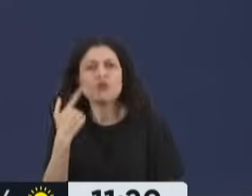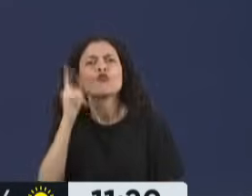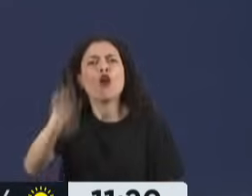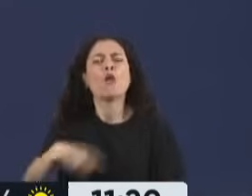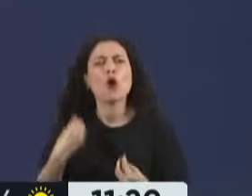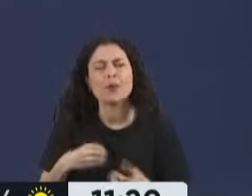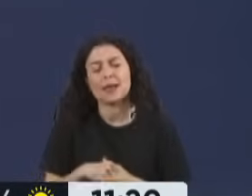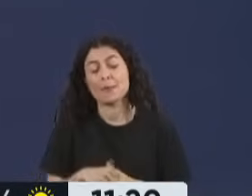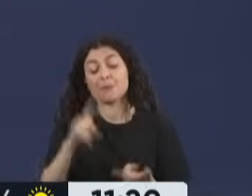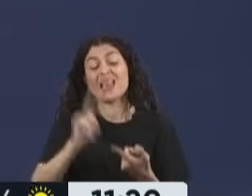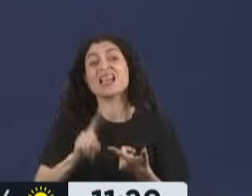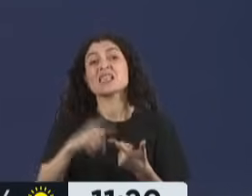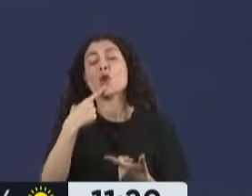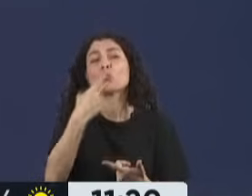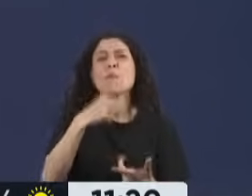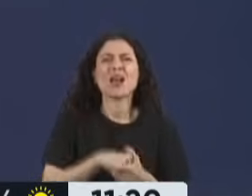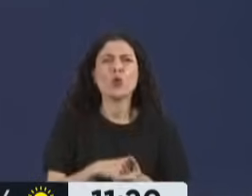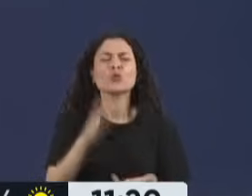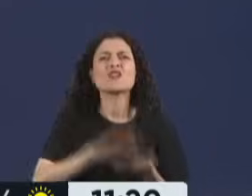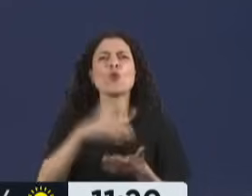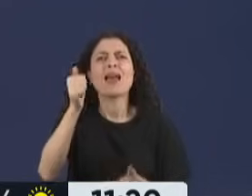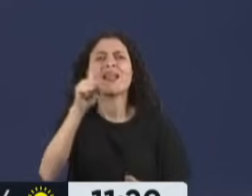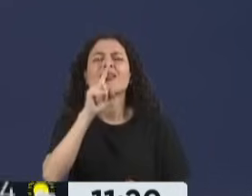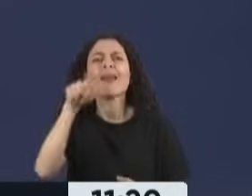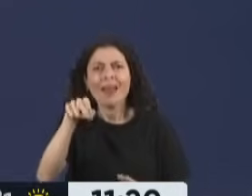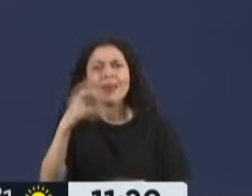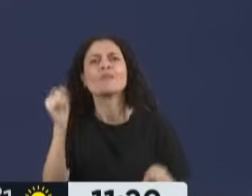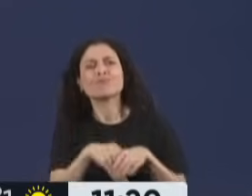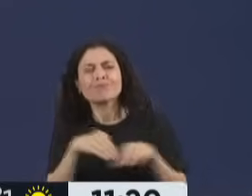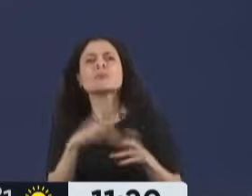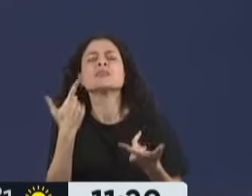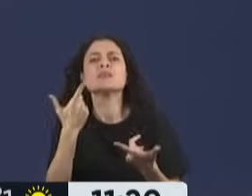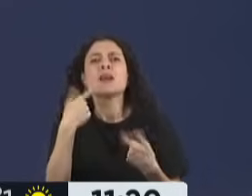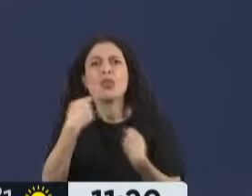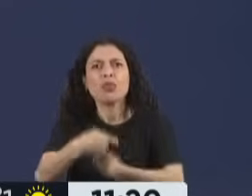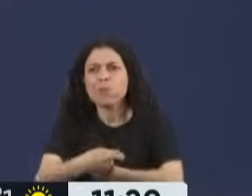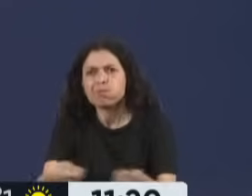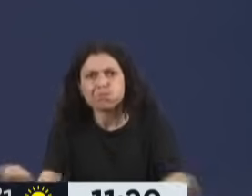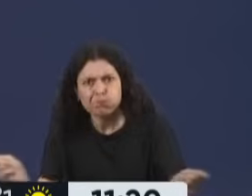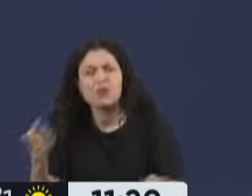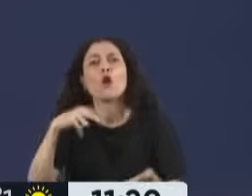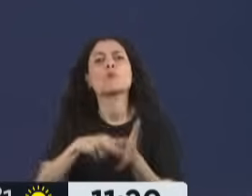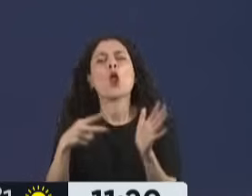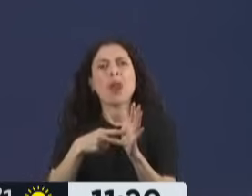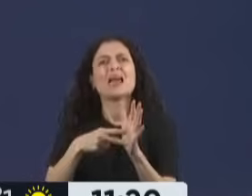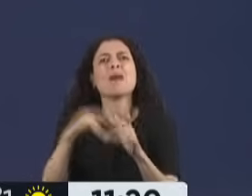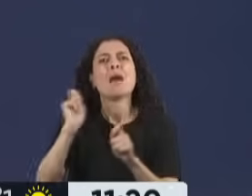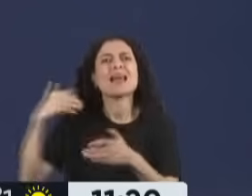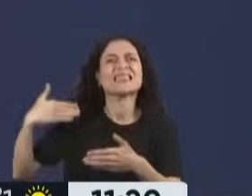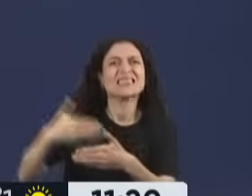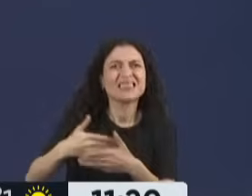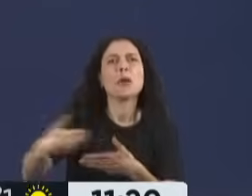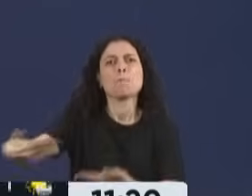desmiente que haya habido desembolso de ATNs a Misiones para solucionar el reclamo salarial que tuvo durante todo este mes.